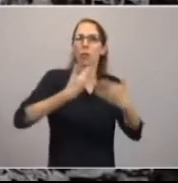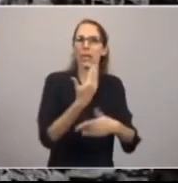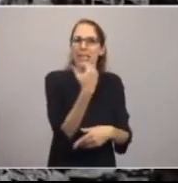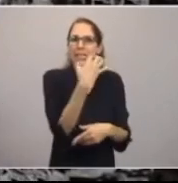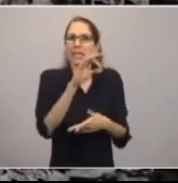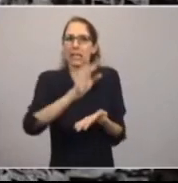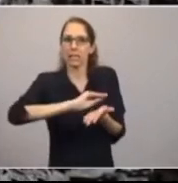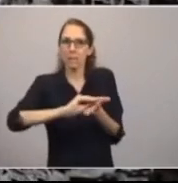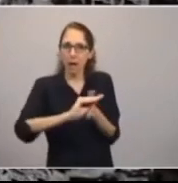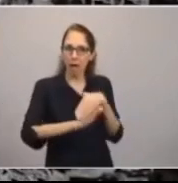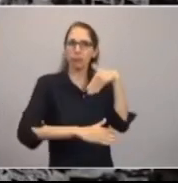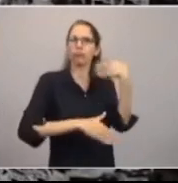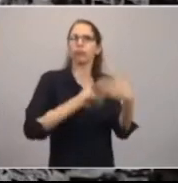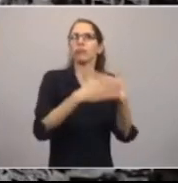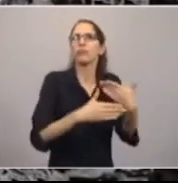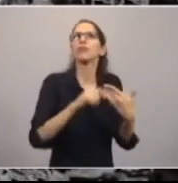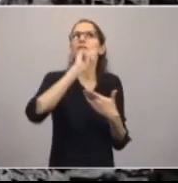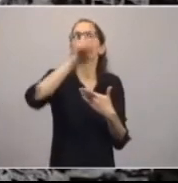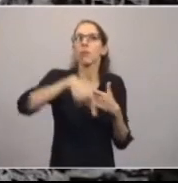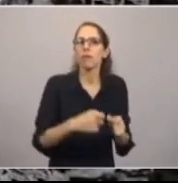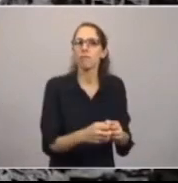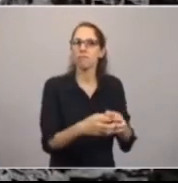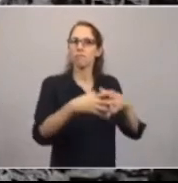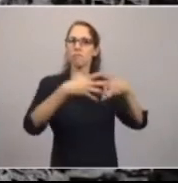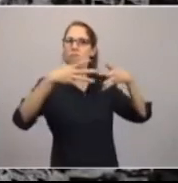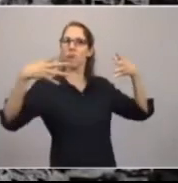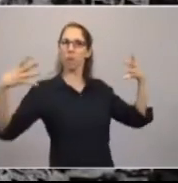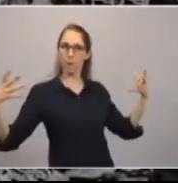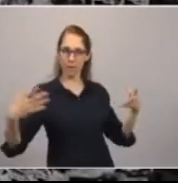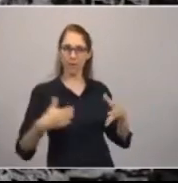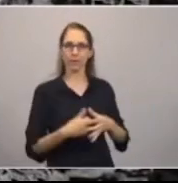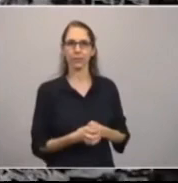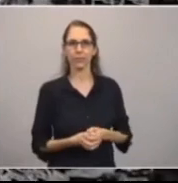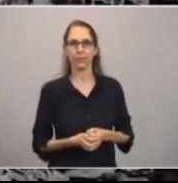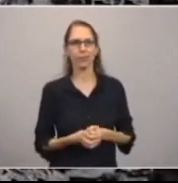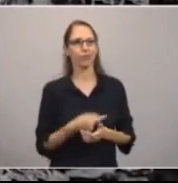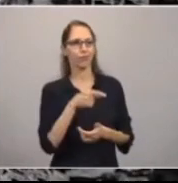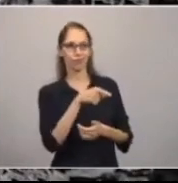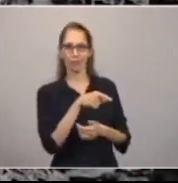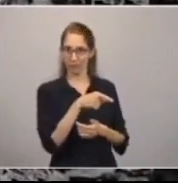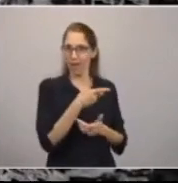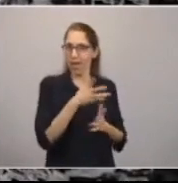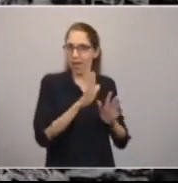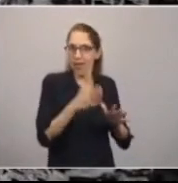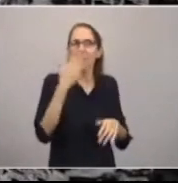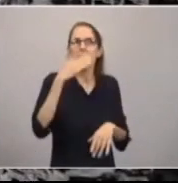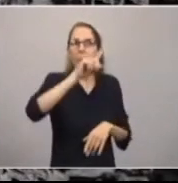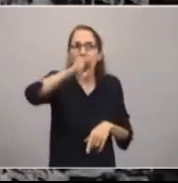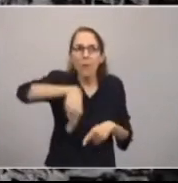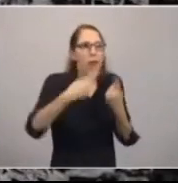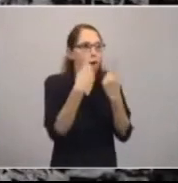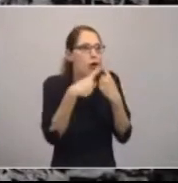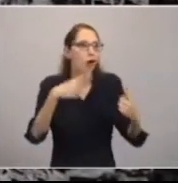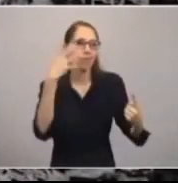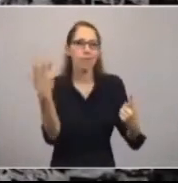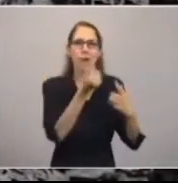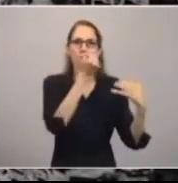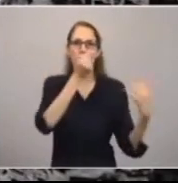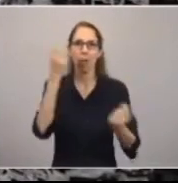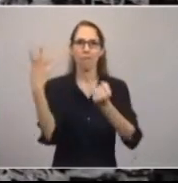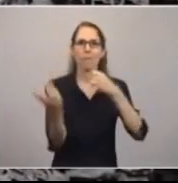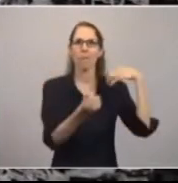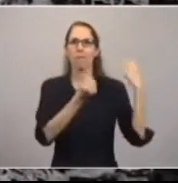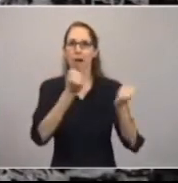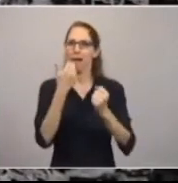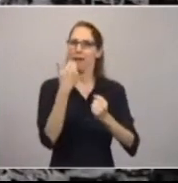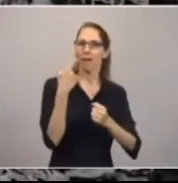efecto también multiplicador, que se proyecta. No es solo eso, después da fruto, y lo disfrutan todos, lo disfruta la sociedad